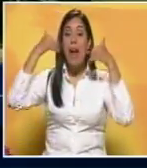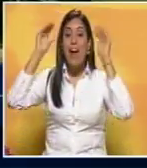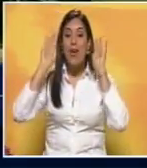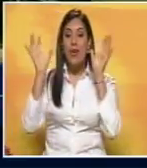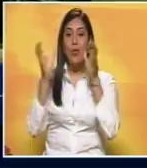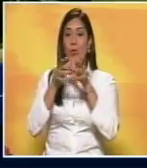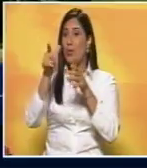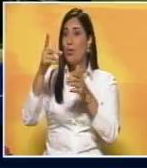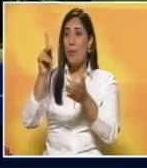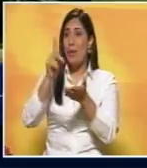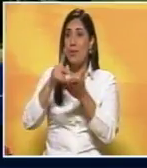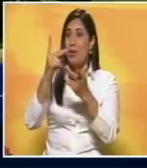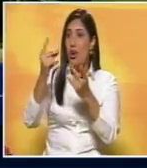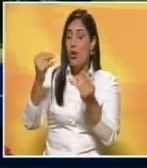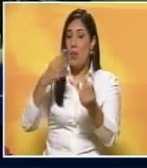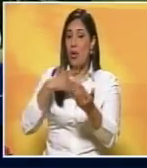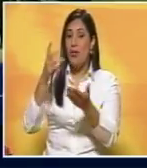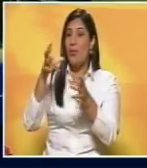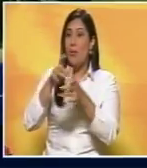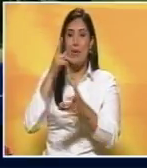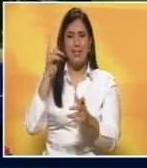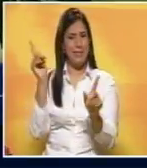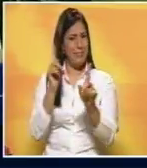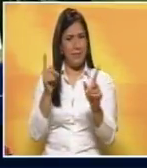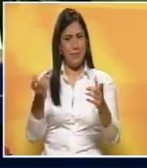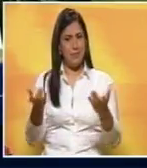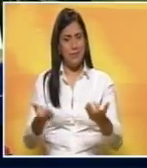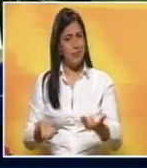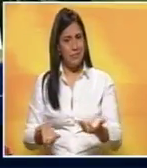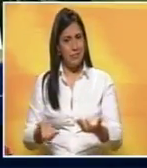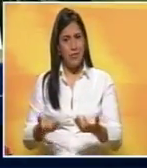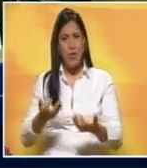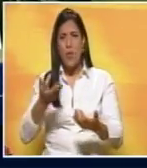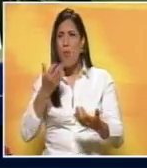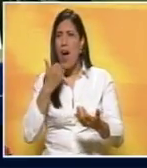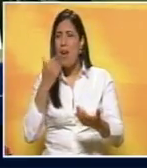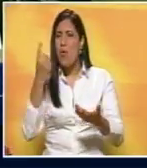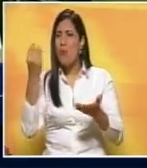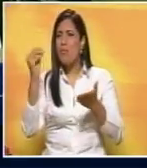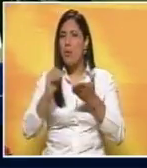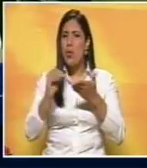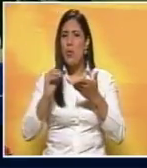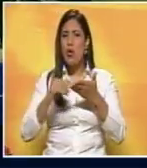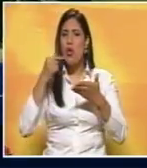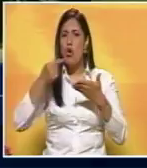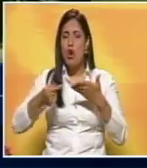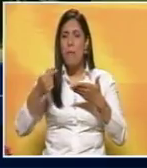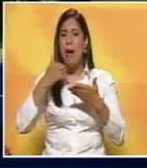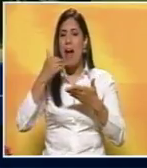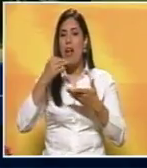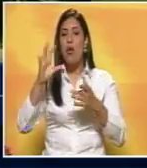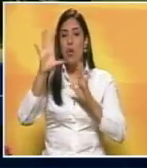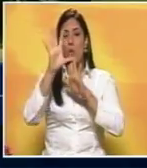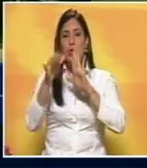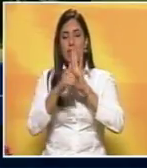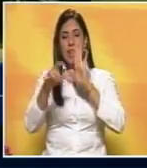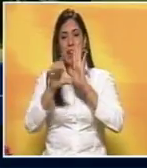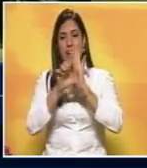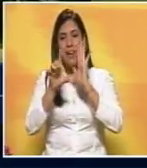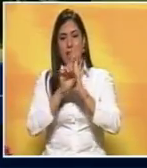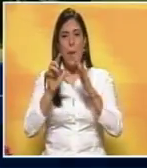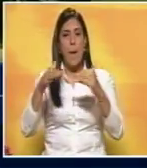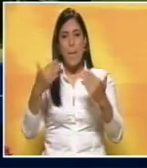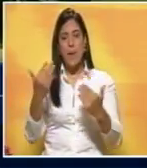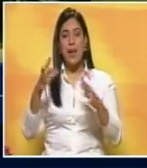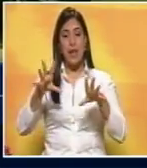participar. Es que no pueden participar, no son un partido político. No han cumplido uno solo de los requisitos establecidos en la Constitución y en las leyes